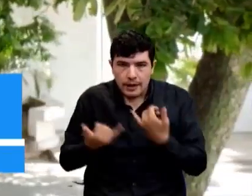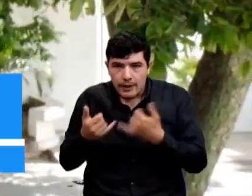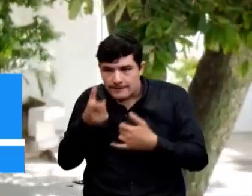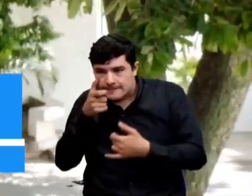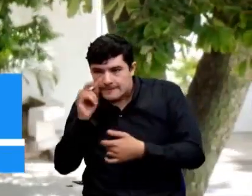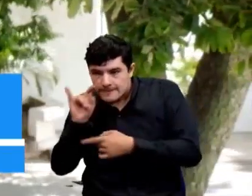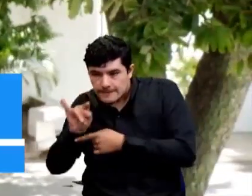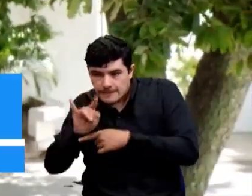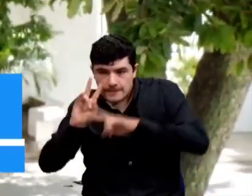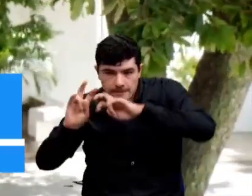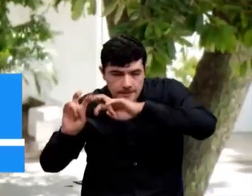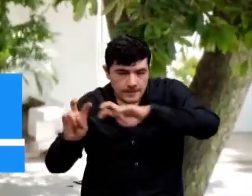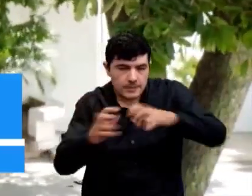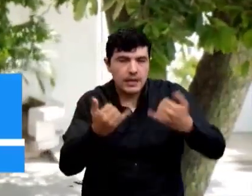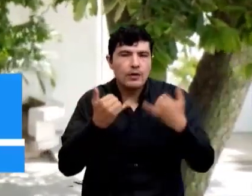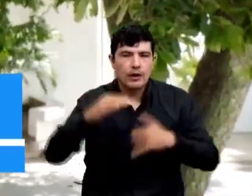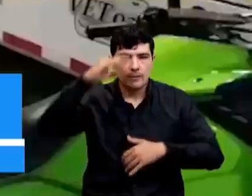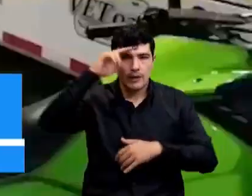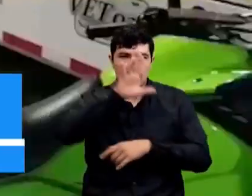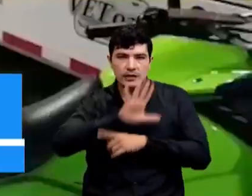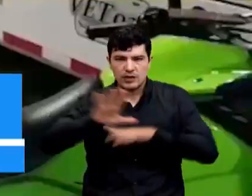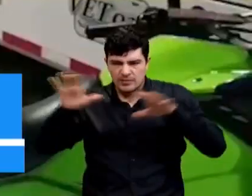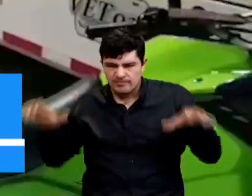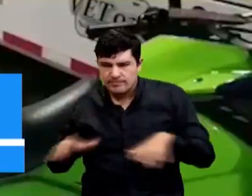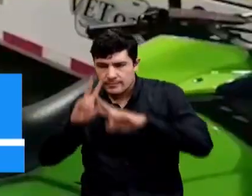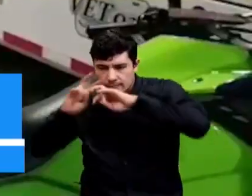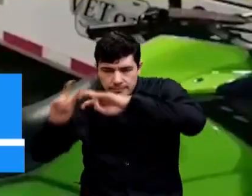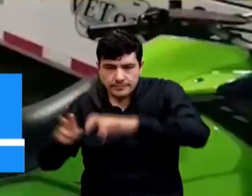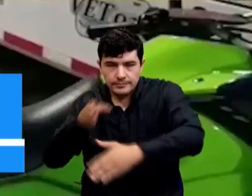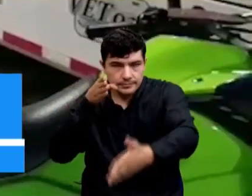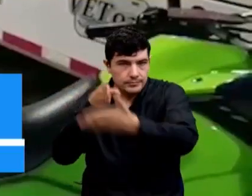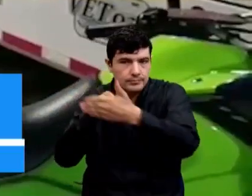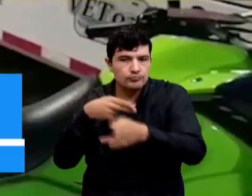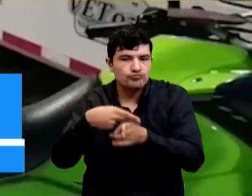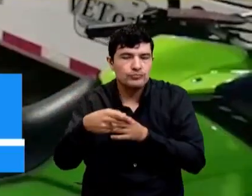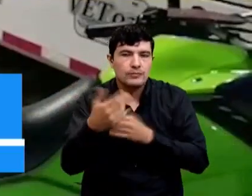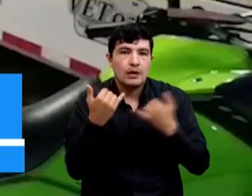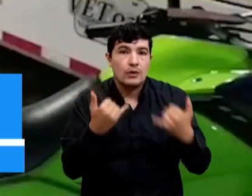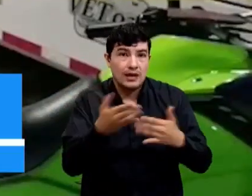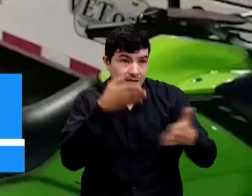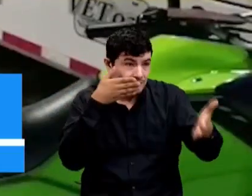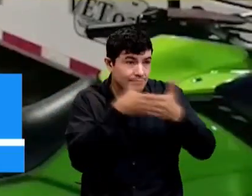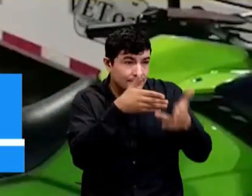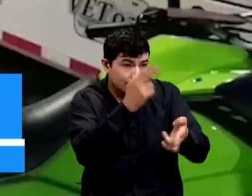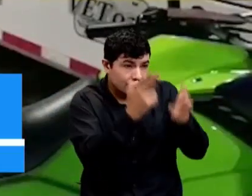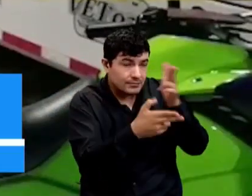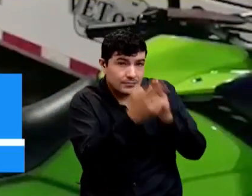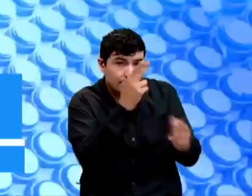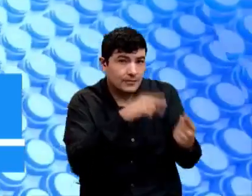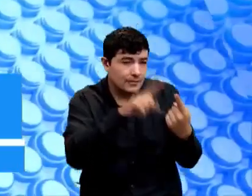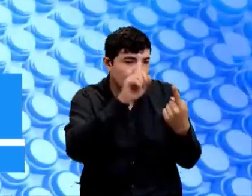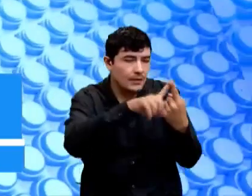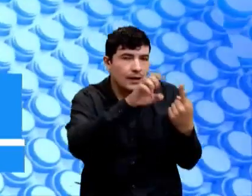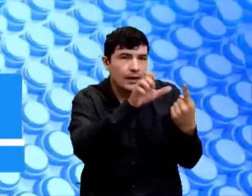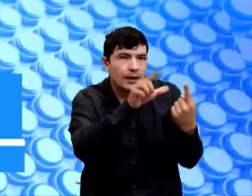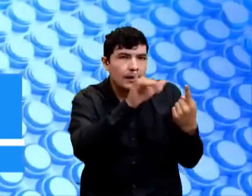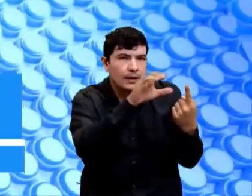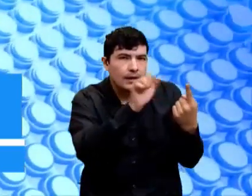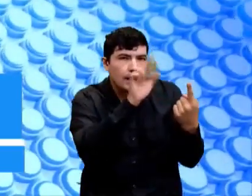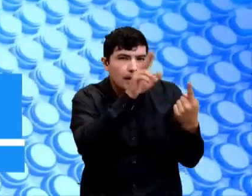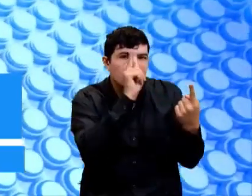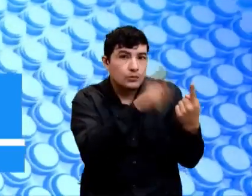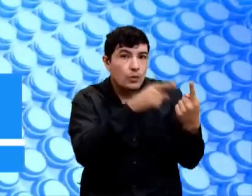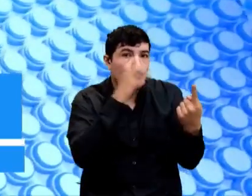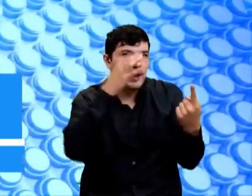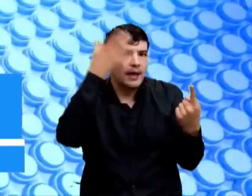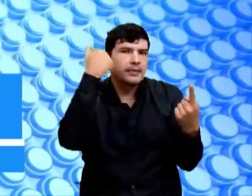adelantando las acciones contra ellos. Las autoridades señalaron que el atentado iría directamente contra alias Eliezer, quien